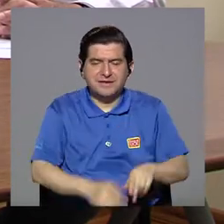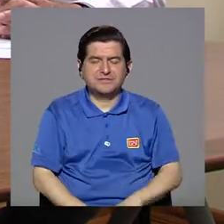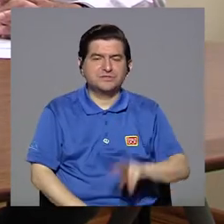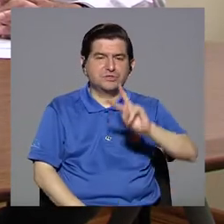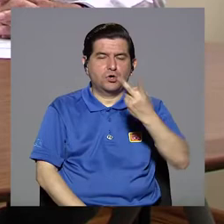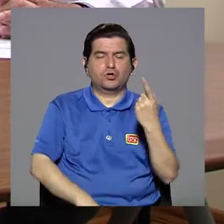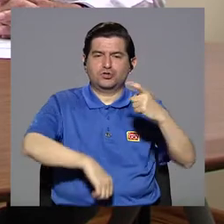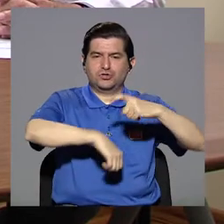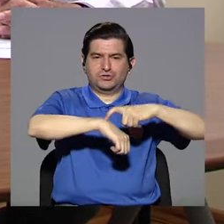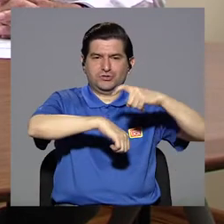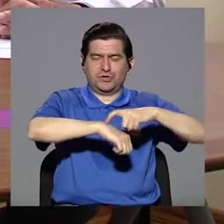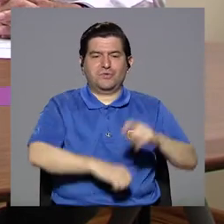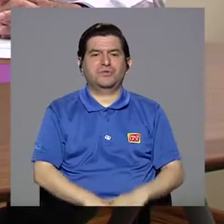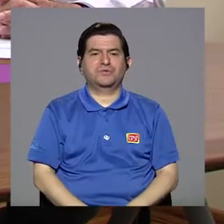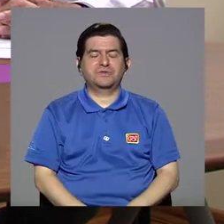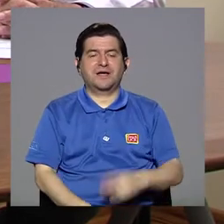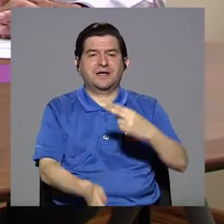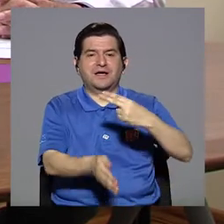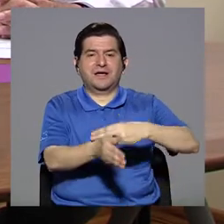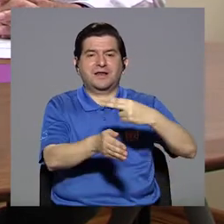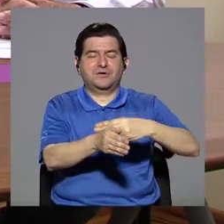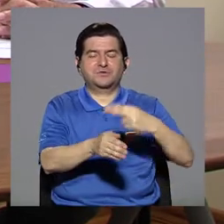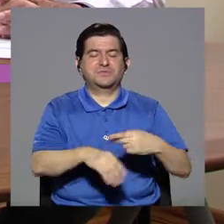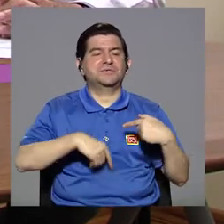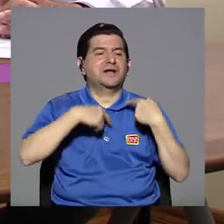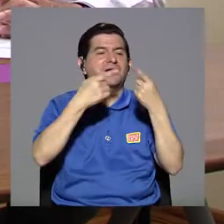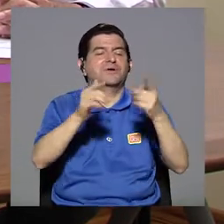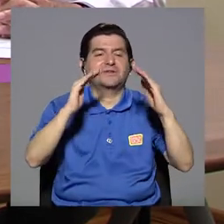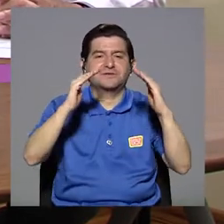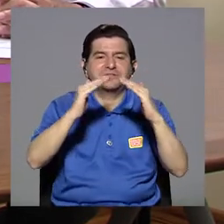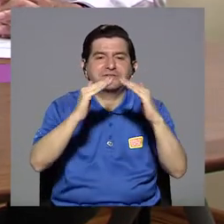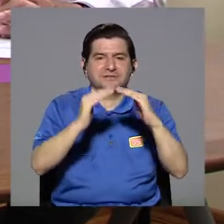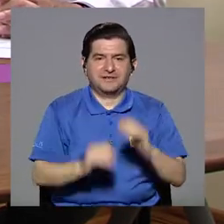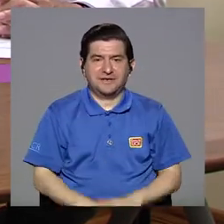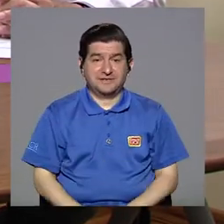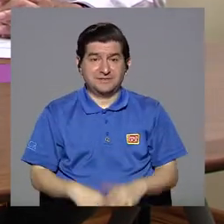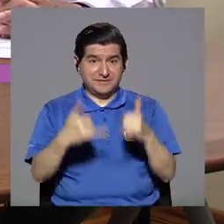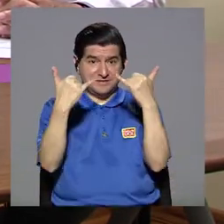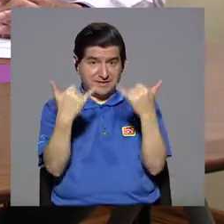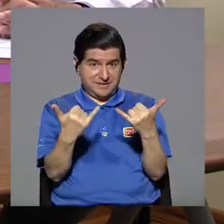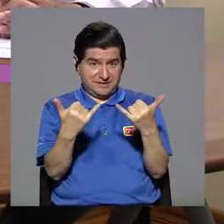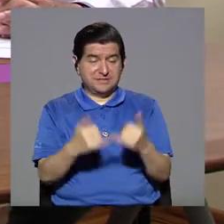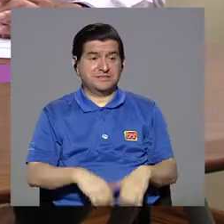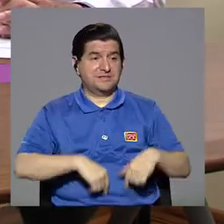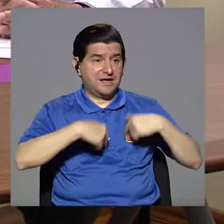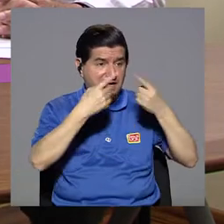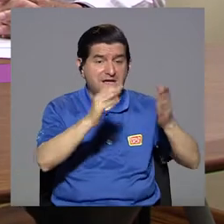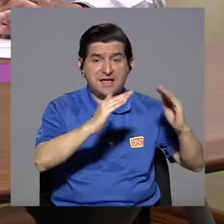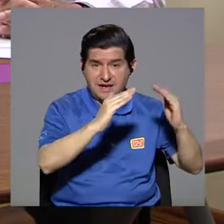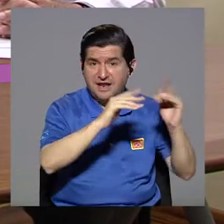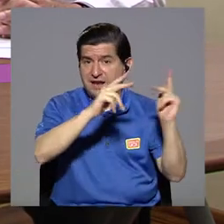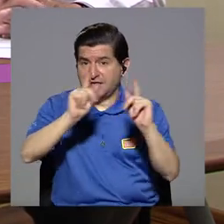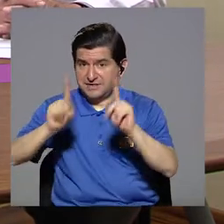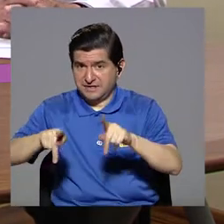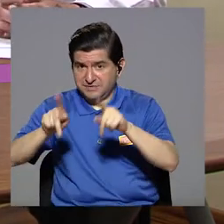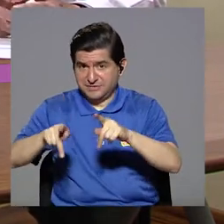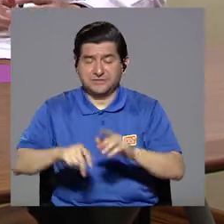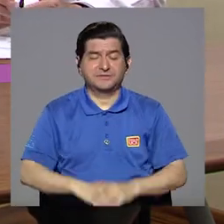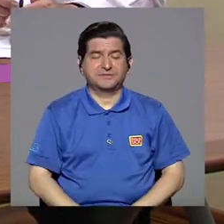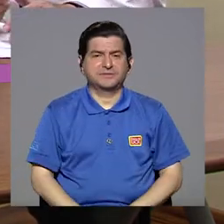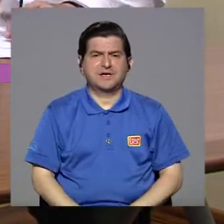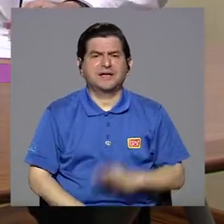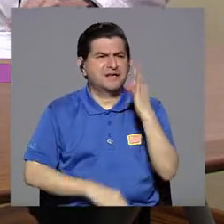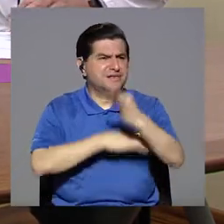la segunda etapa que era el hospital a domicilio y cuando van a las casas